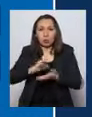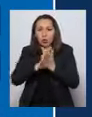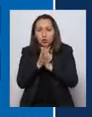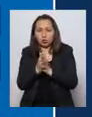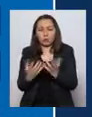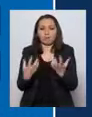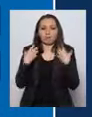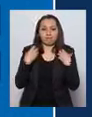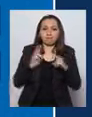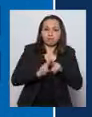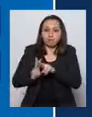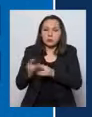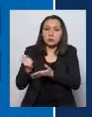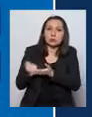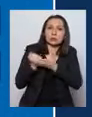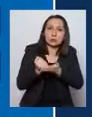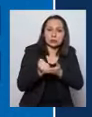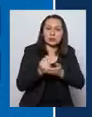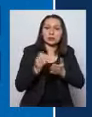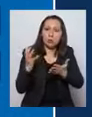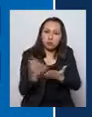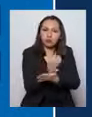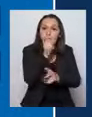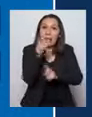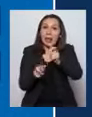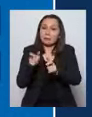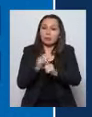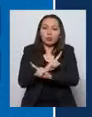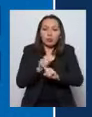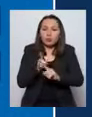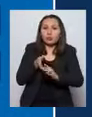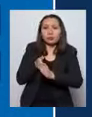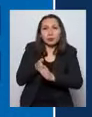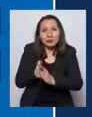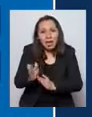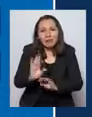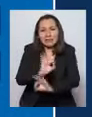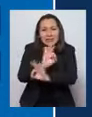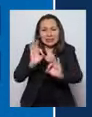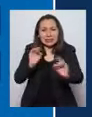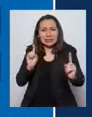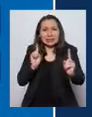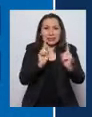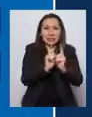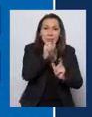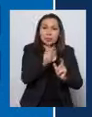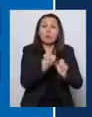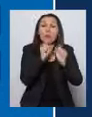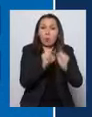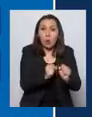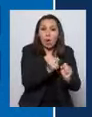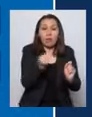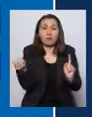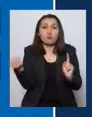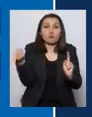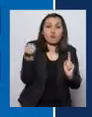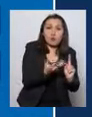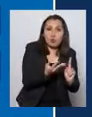todo lo que sea necesario para lograr que estas personas no tengan contacto con alguien que les puede llevar